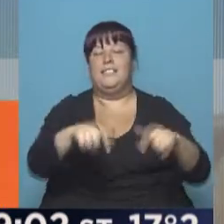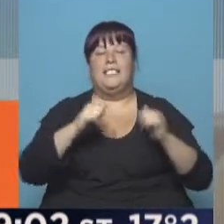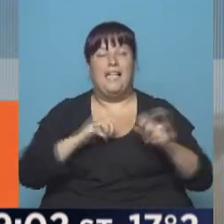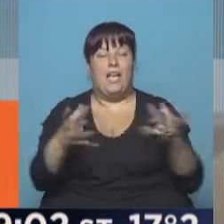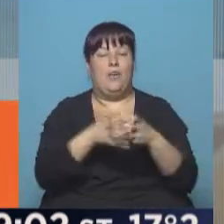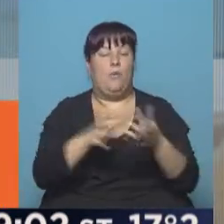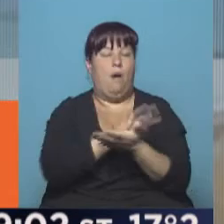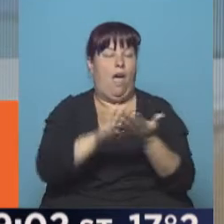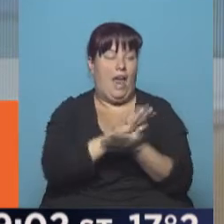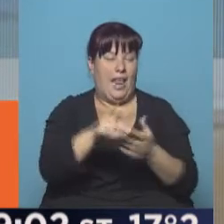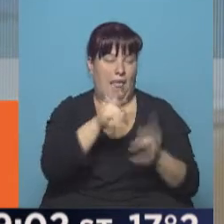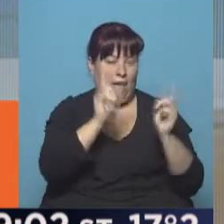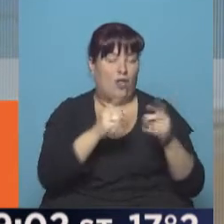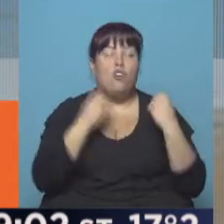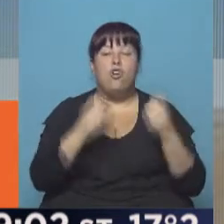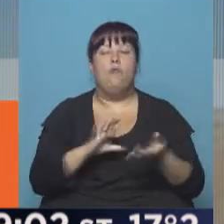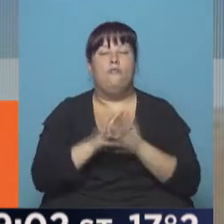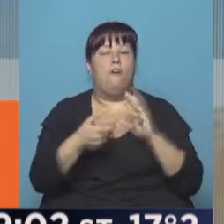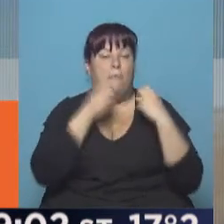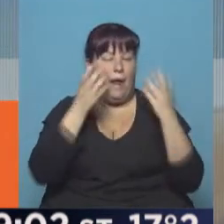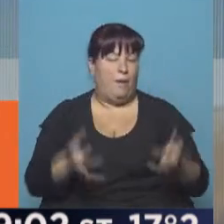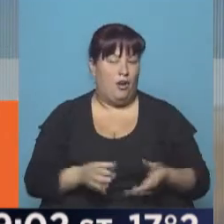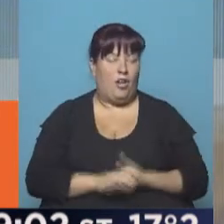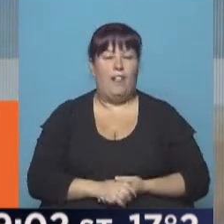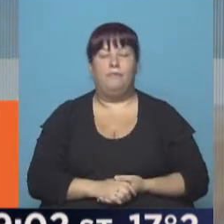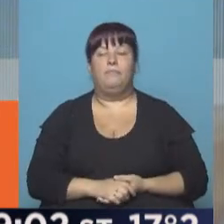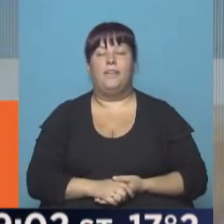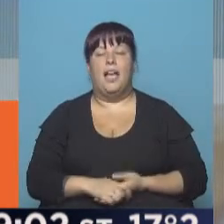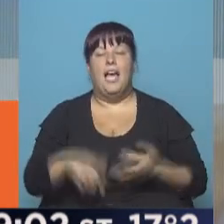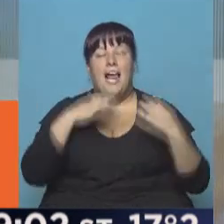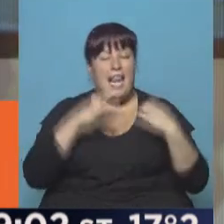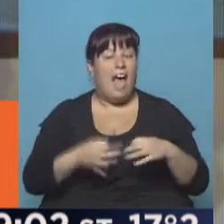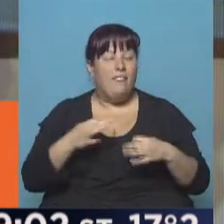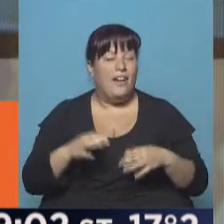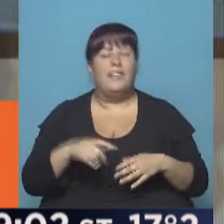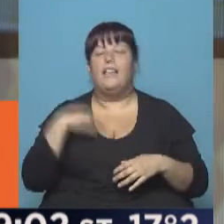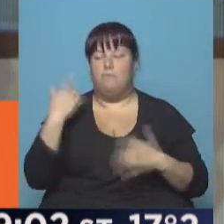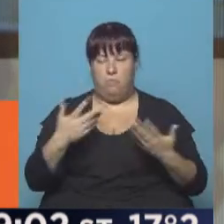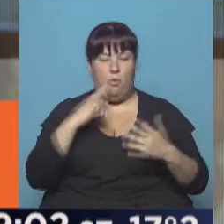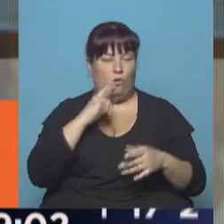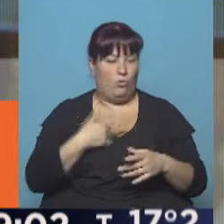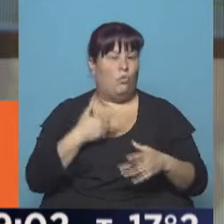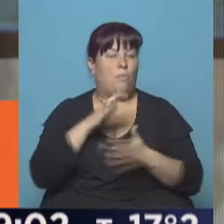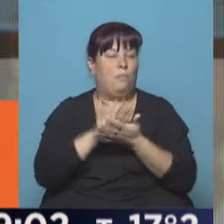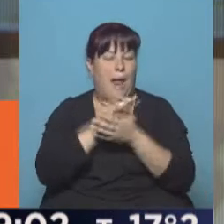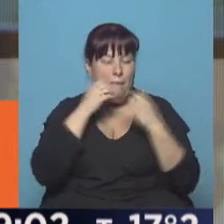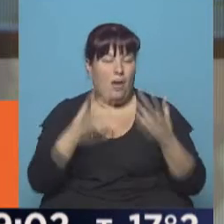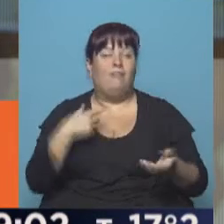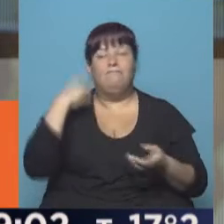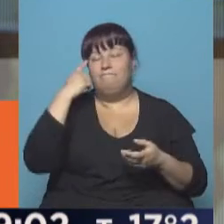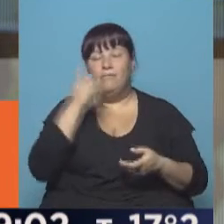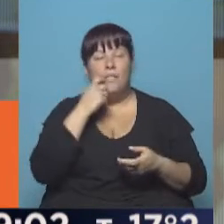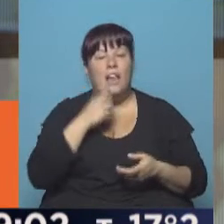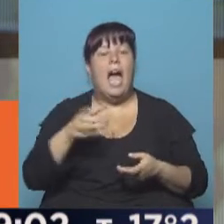equipo docente y pensar cómo hacemos para mejorar digamos y la verdad que nosotros tenemos que poder hacer cosas para mejorar para tener una idea